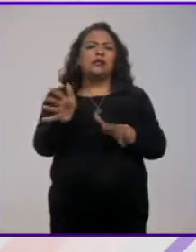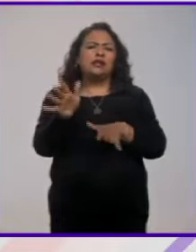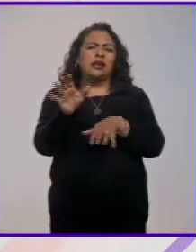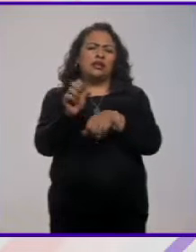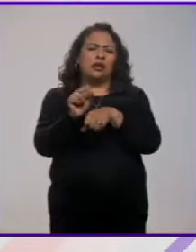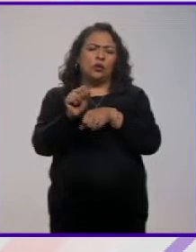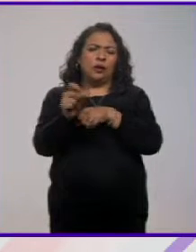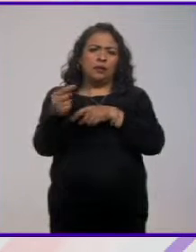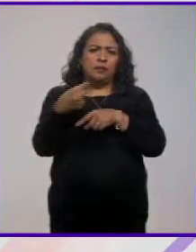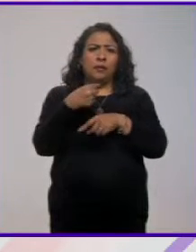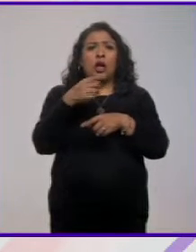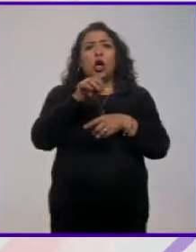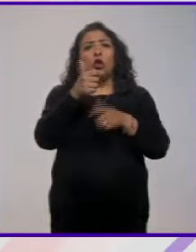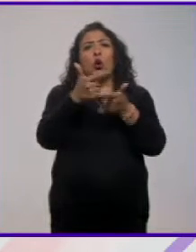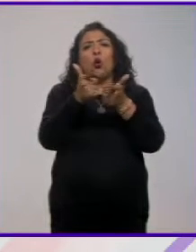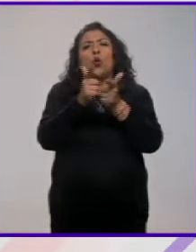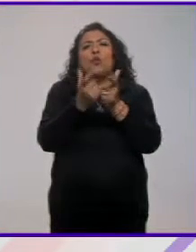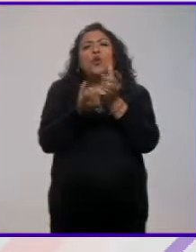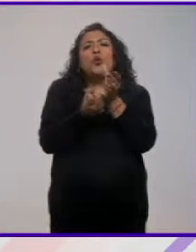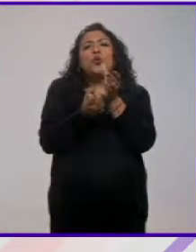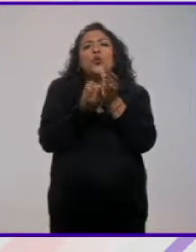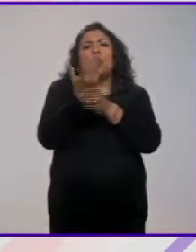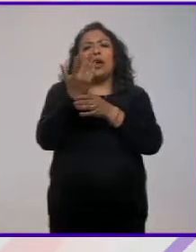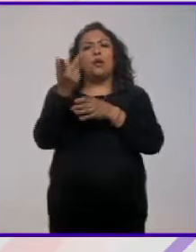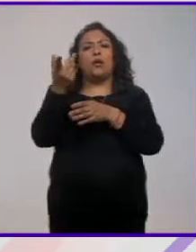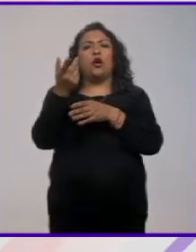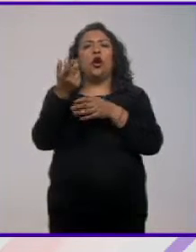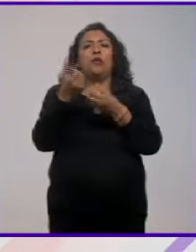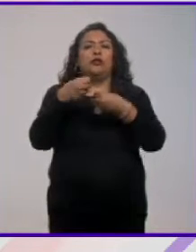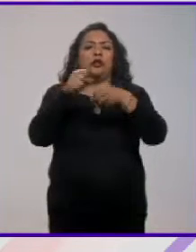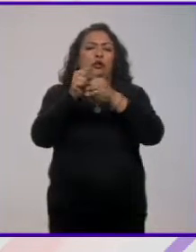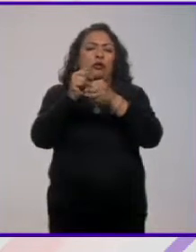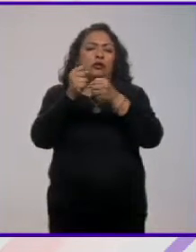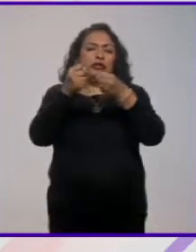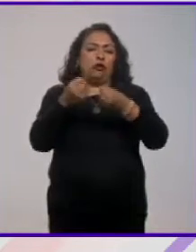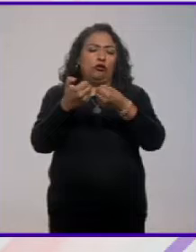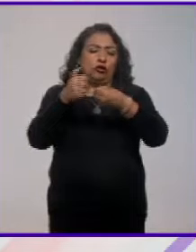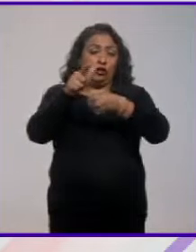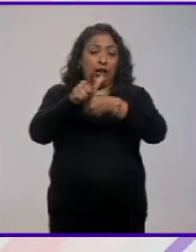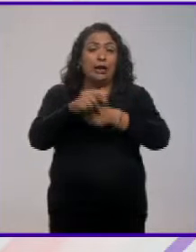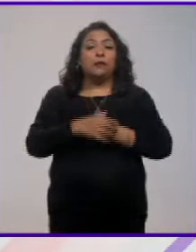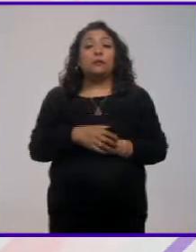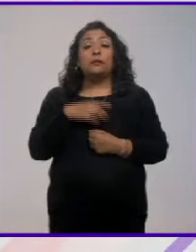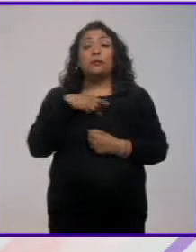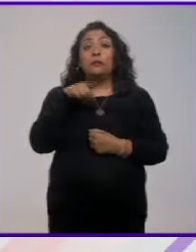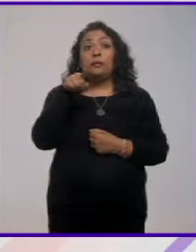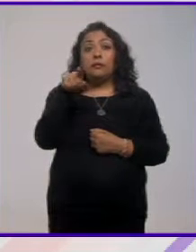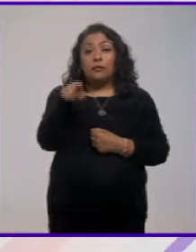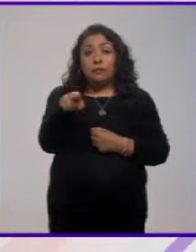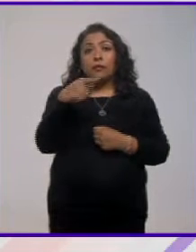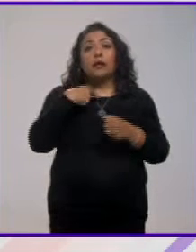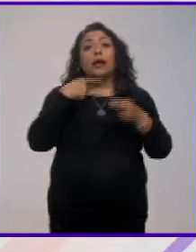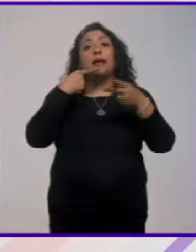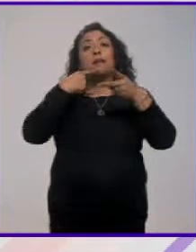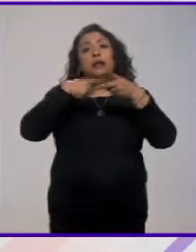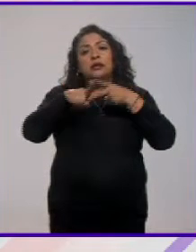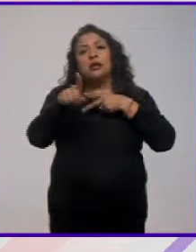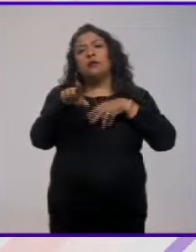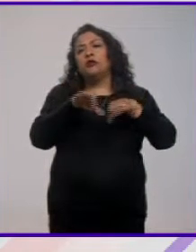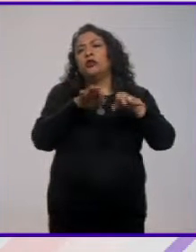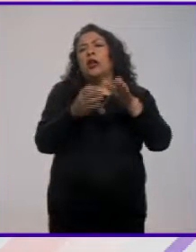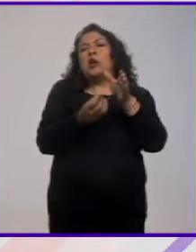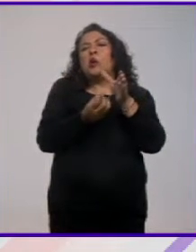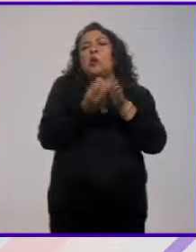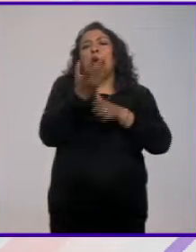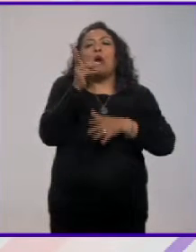se me dirigió, y luego en un grupo amateur en el Seguro Social. Entonces ahí empezamos a hacer teatro amateur,